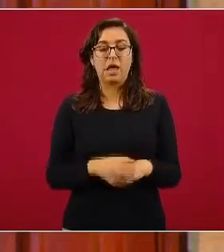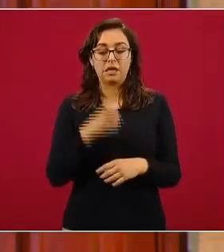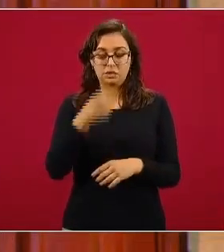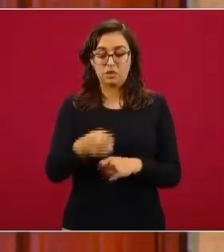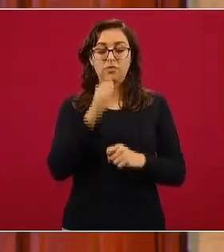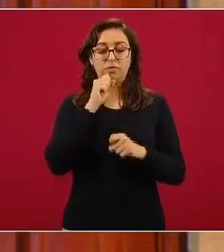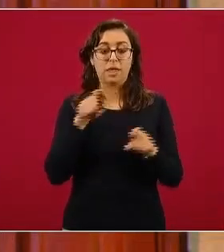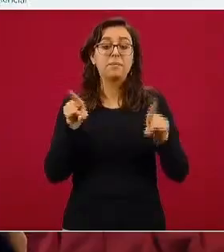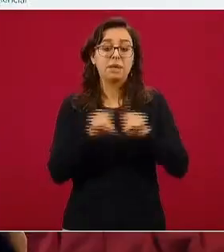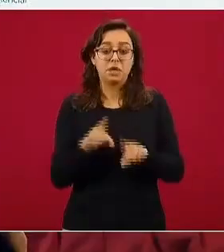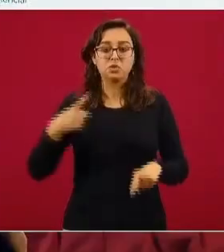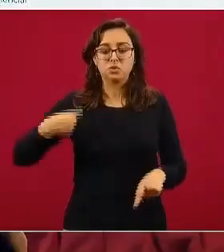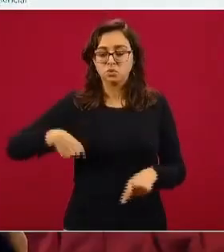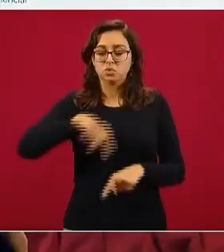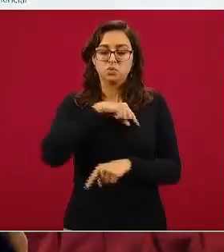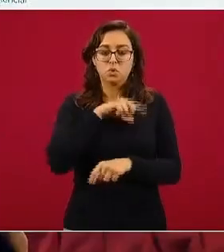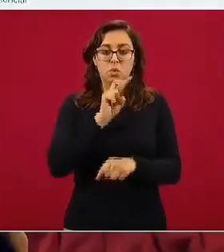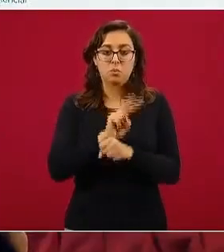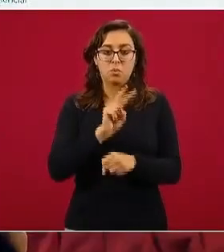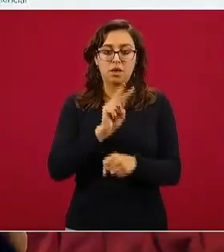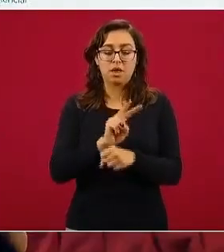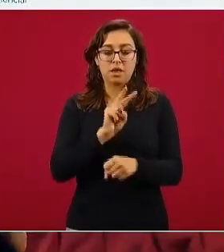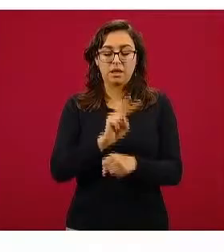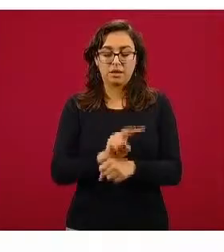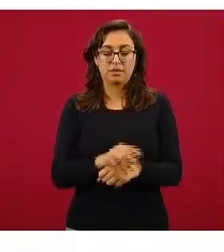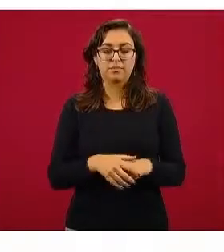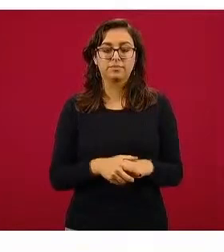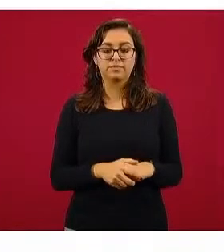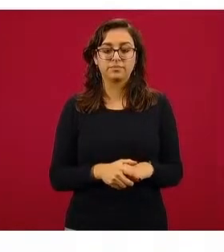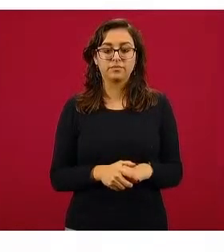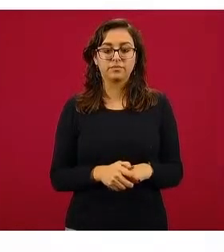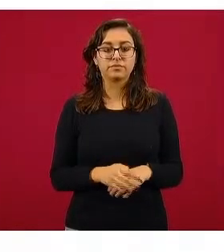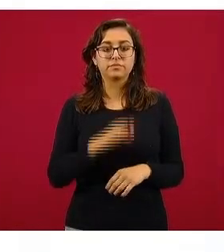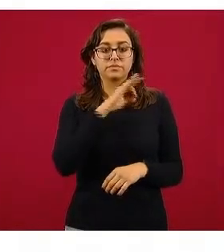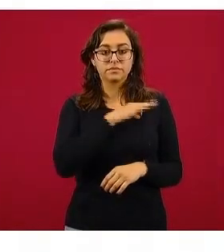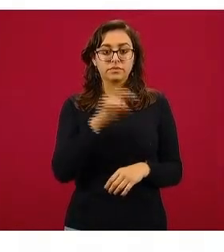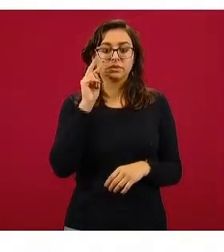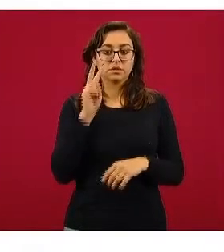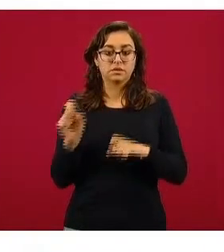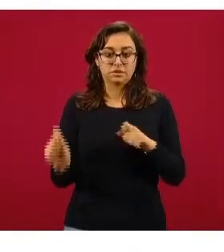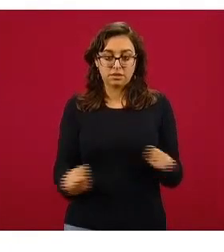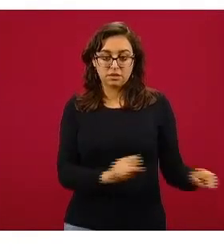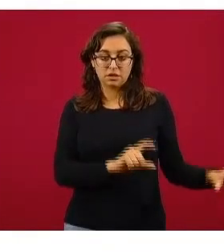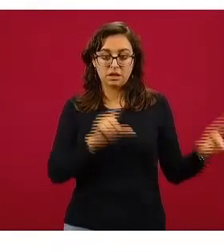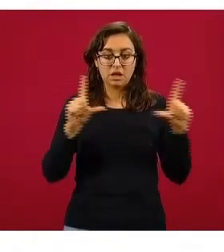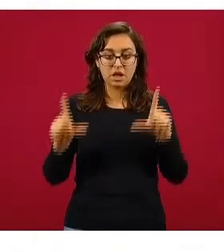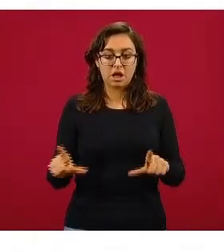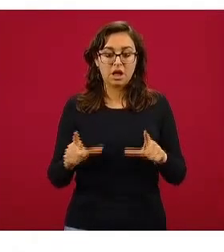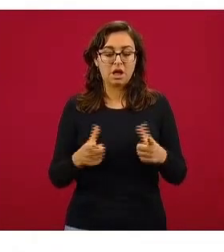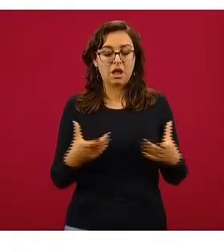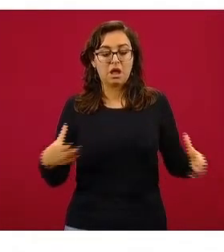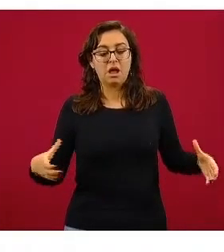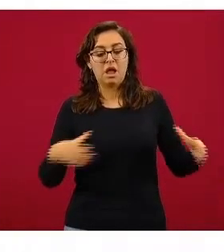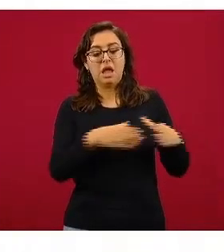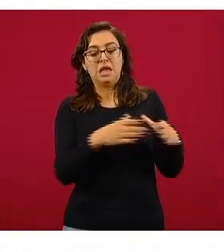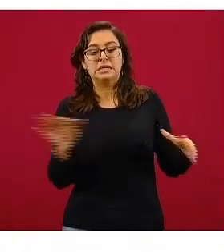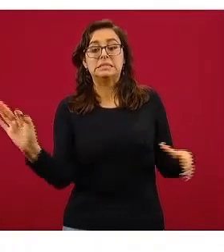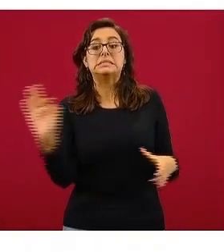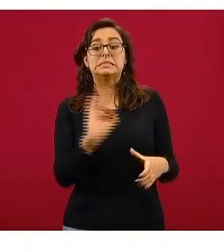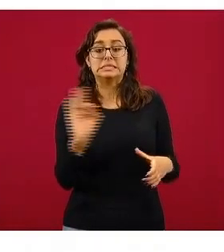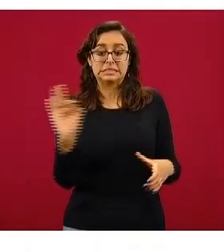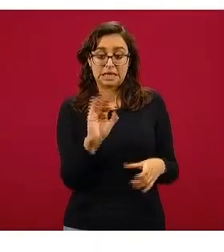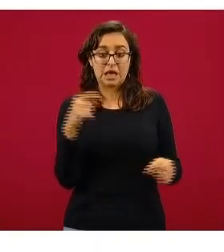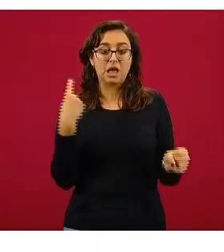estado dando seguimiento. Para efectos, esta es la de casos estimados, acumulados